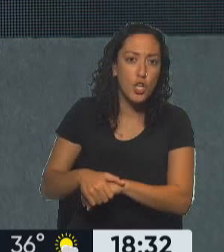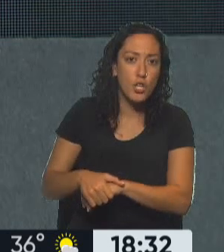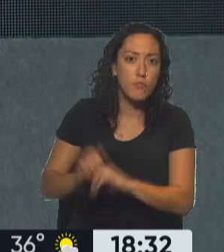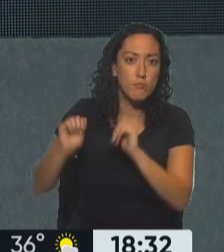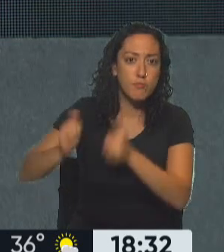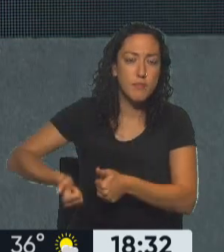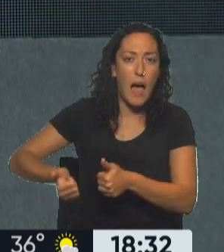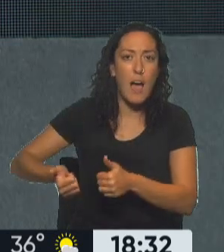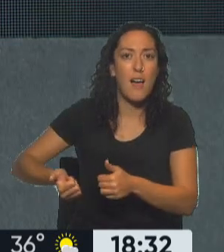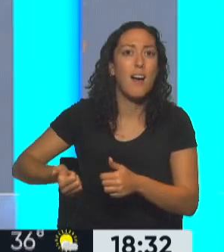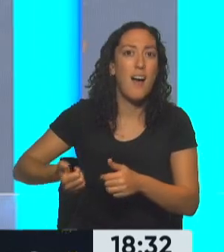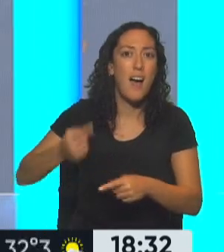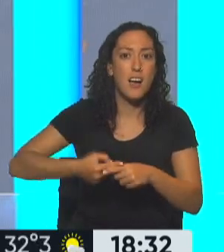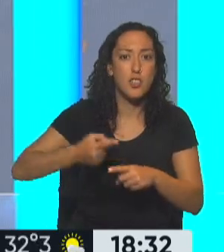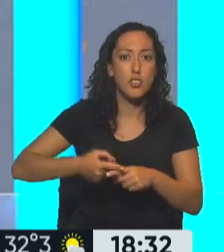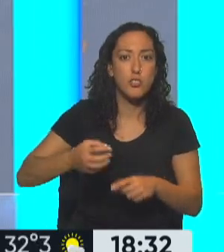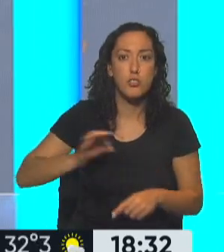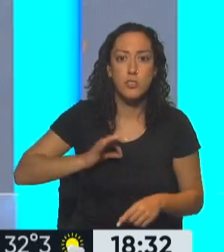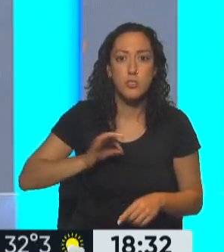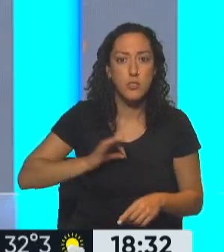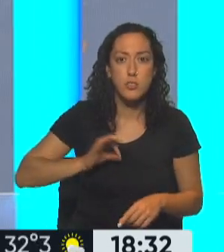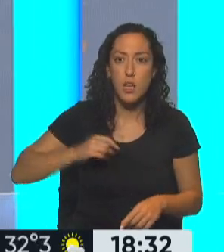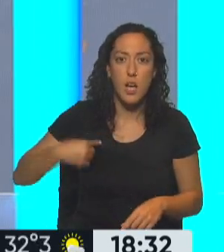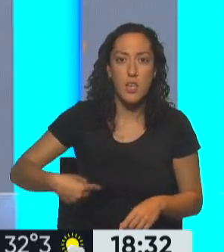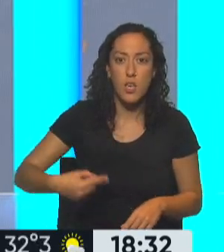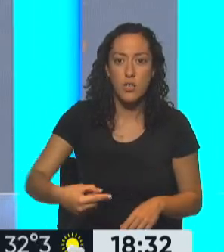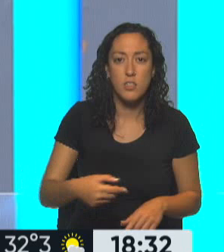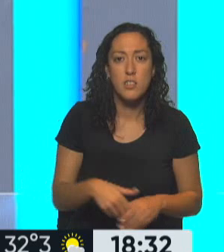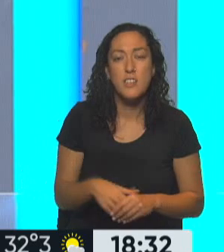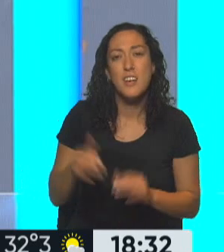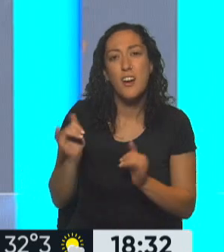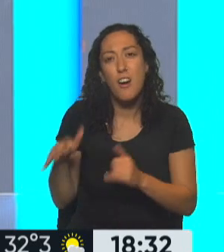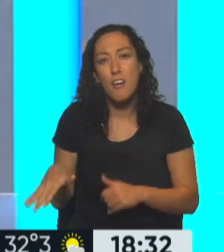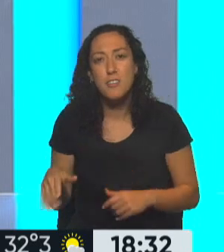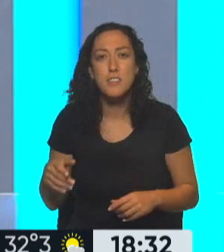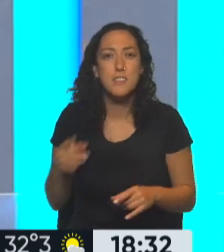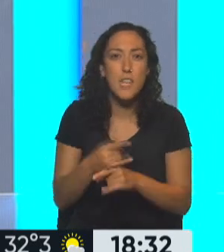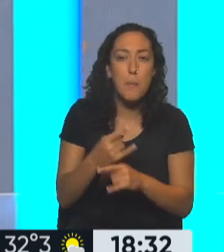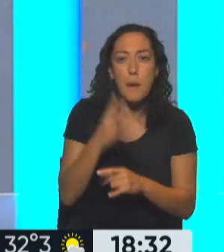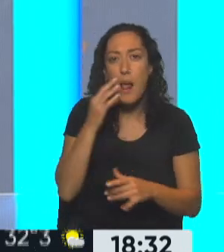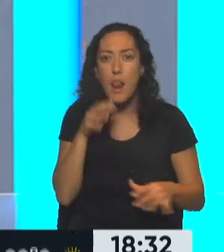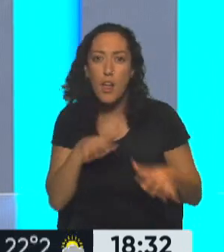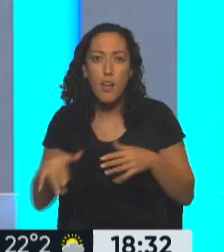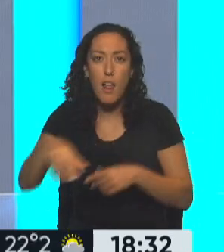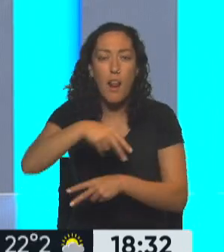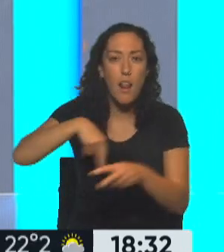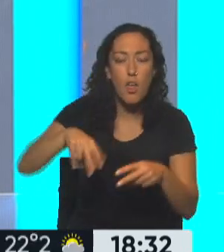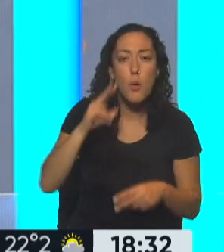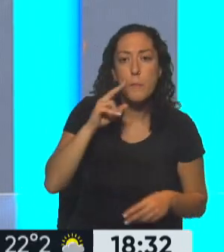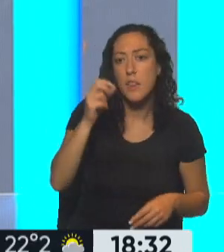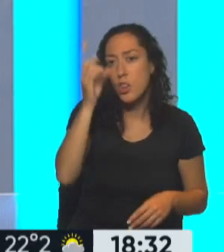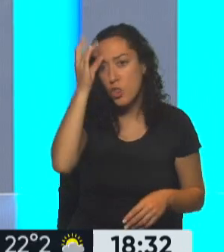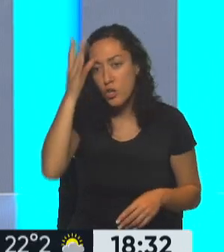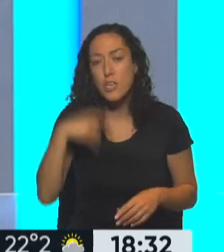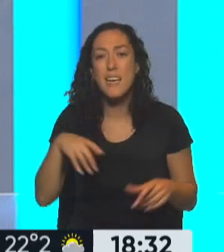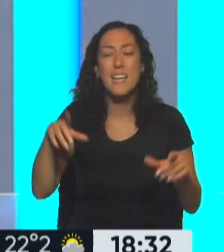10 años Mirá vos, y era un gurrumín que se metía y siempre mirá quería vos, hacer algo. mirá vos. Todo 2012 hicimos la campaña 500.000